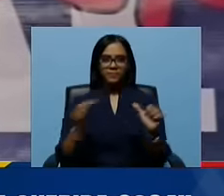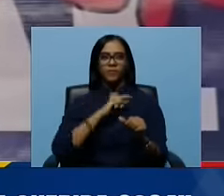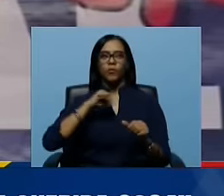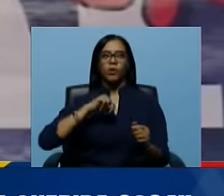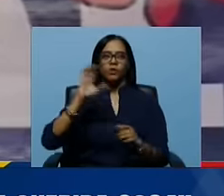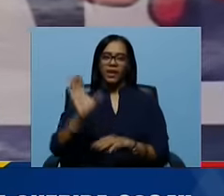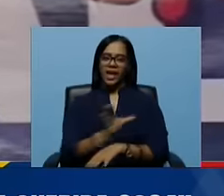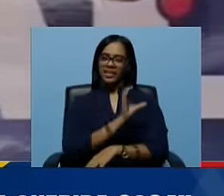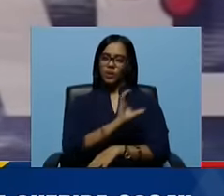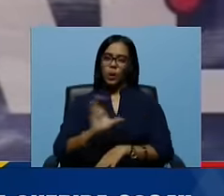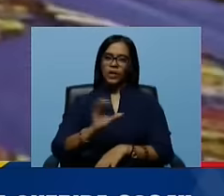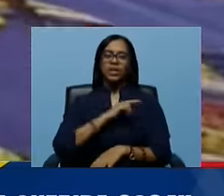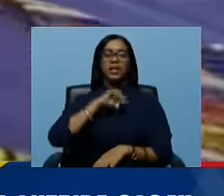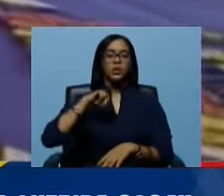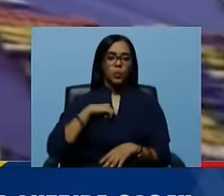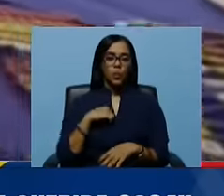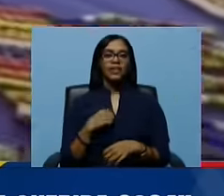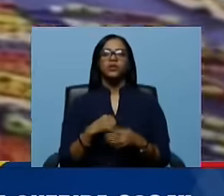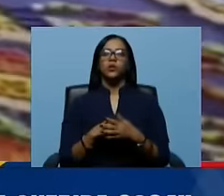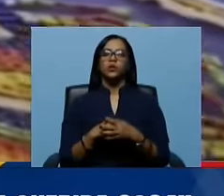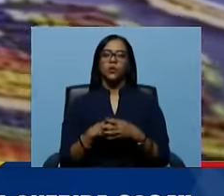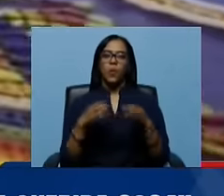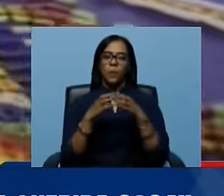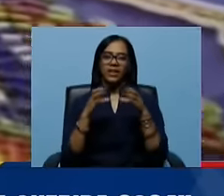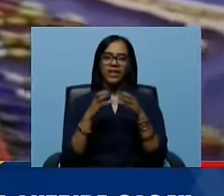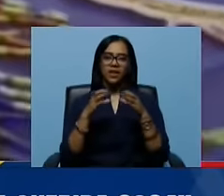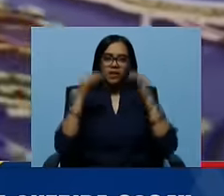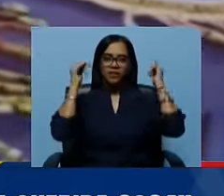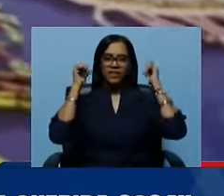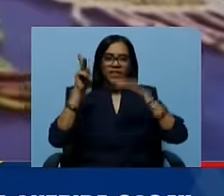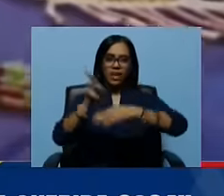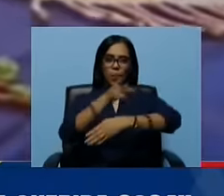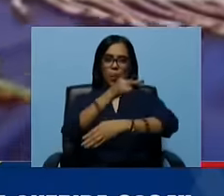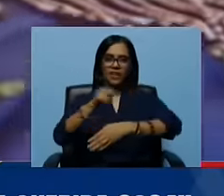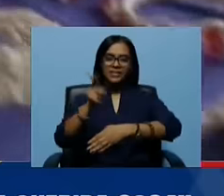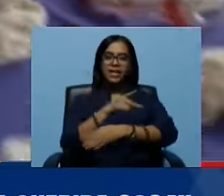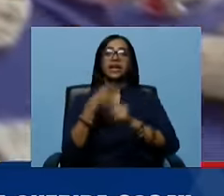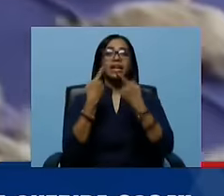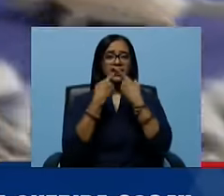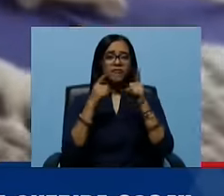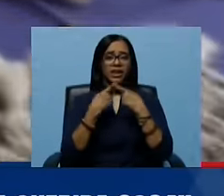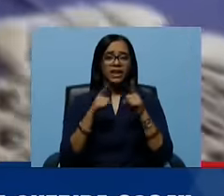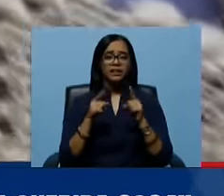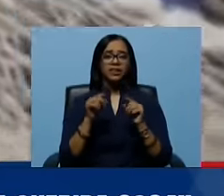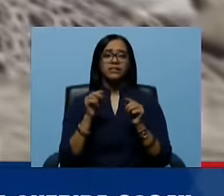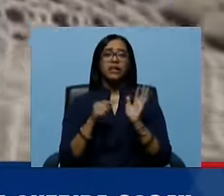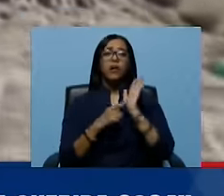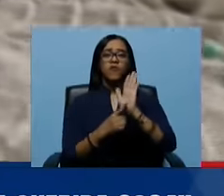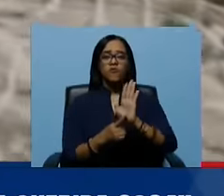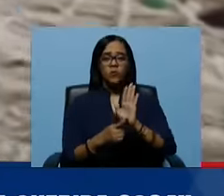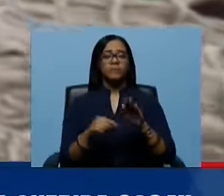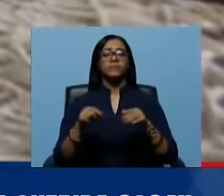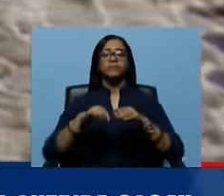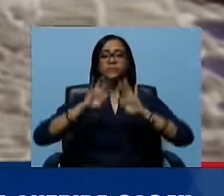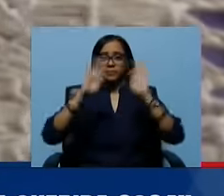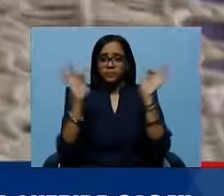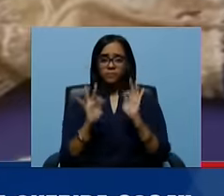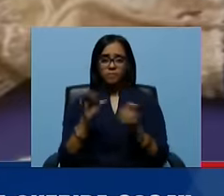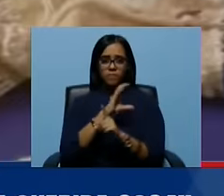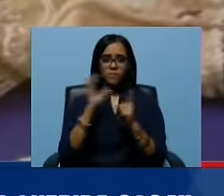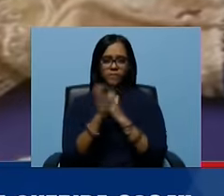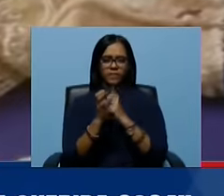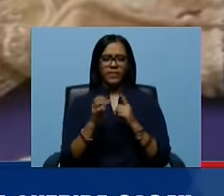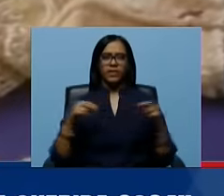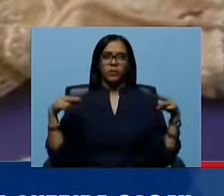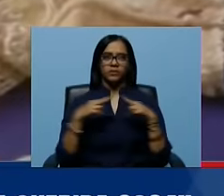cantores, nuestros compañeros del Festival de Poesía, de las distintas manifestaciones culturales, hoy se han dado cita desde el día de ayer